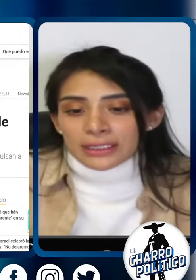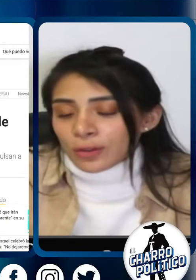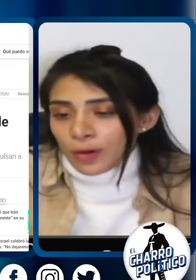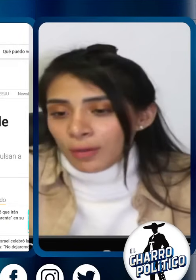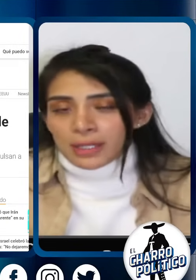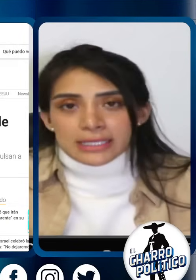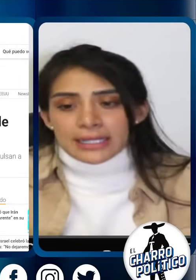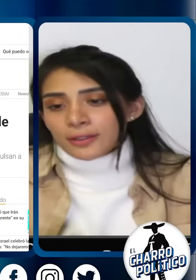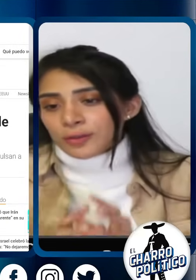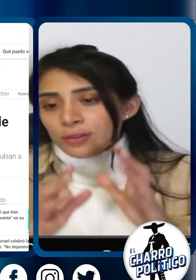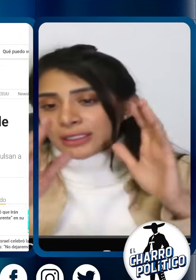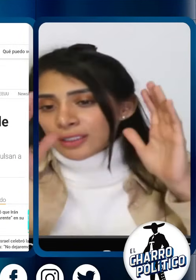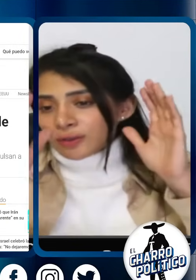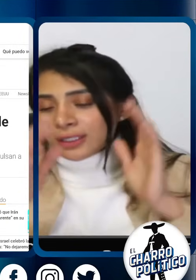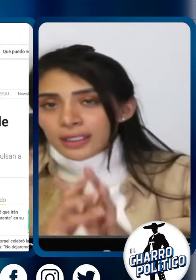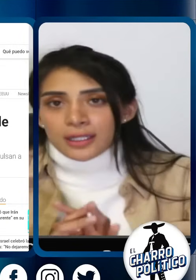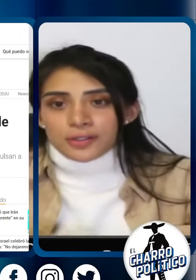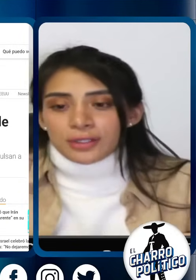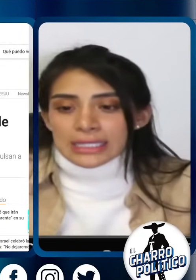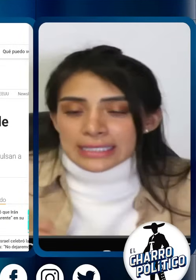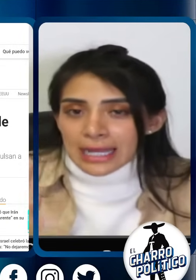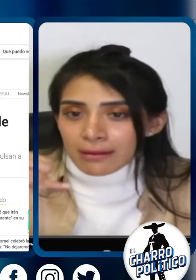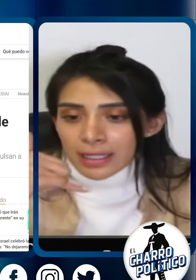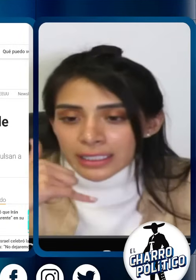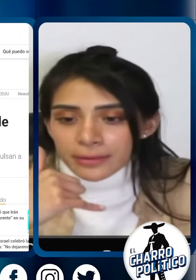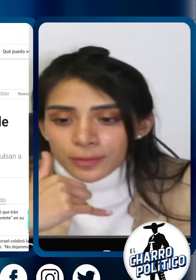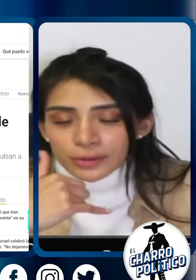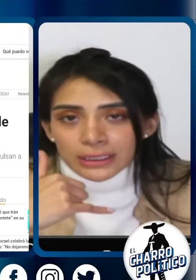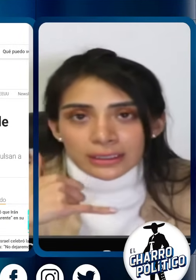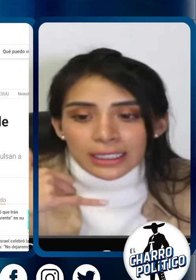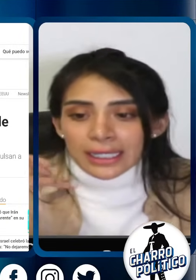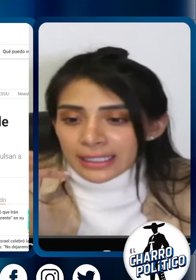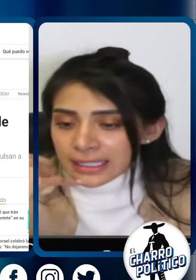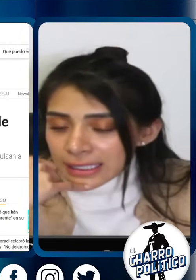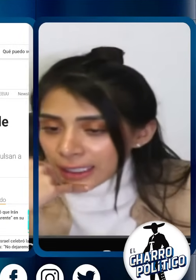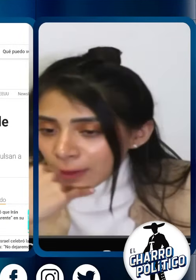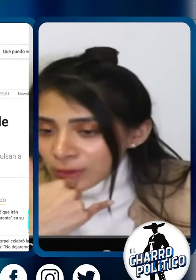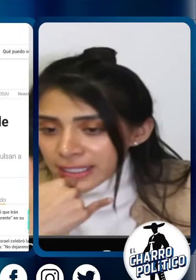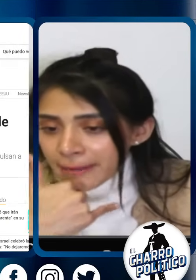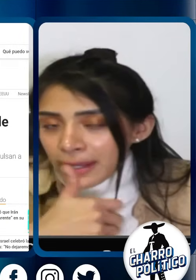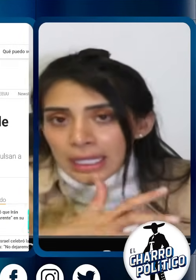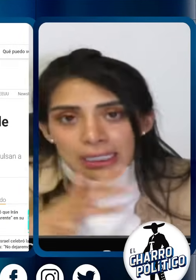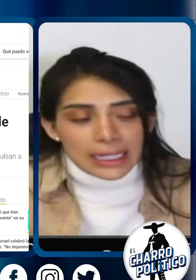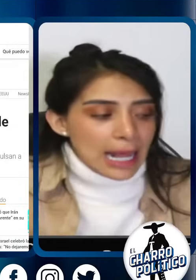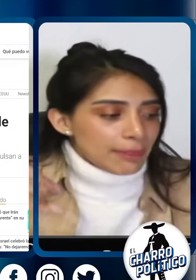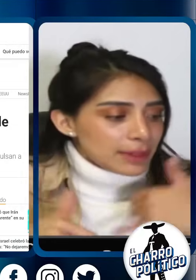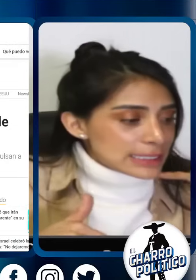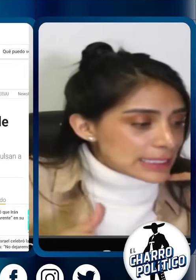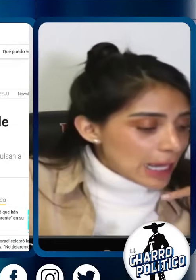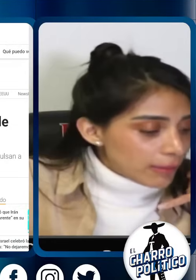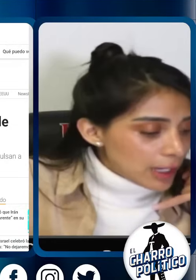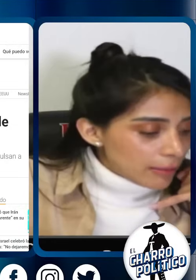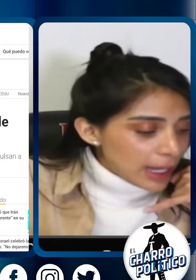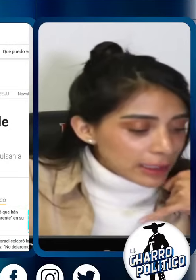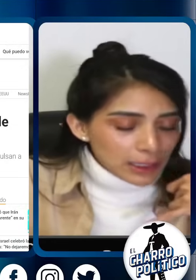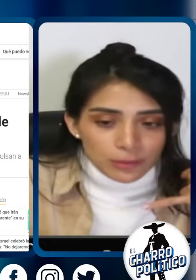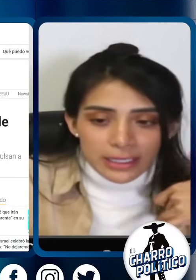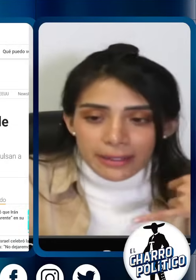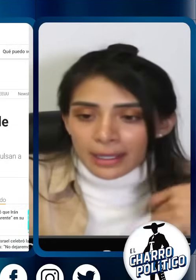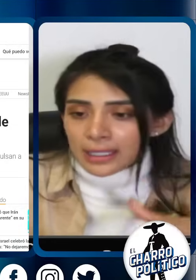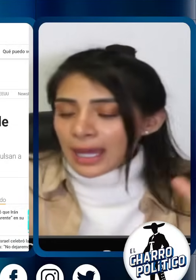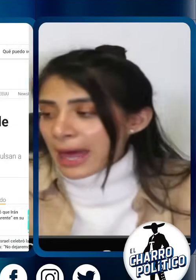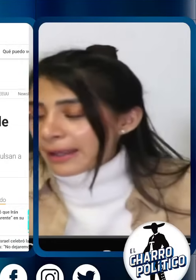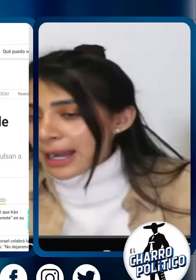Vladimir Putin? No, el presidente tiene todo el derecho, que si le habla a Vladimir Putin y que una llamada, adelante. Si le habla el Biden